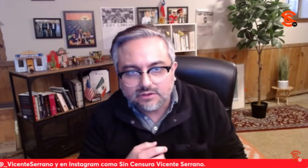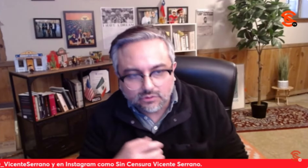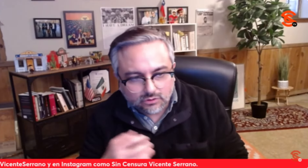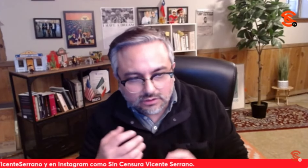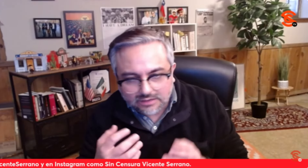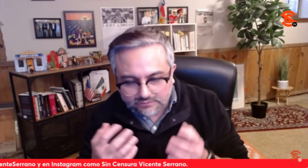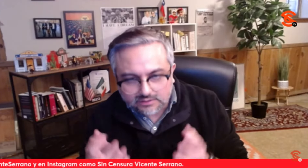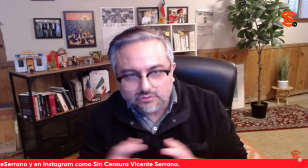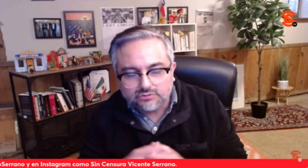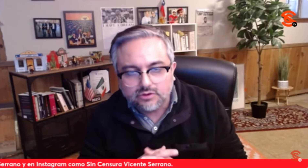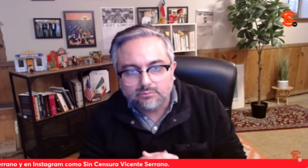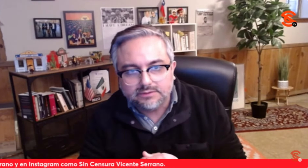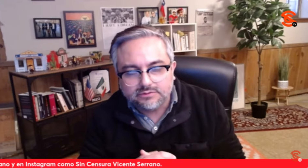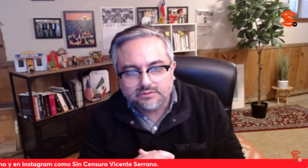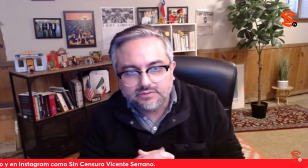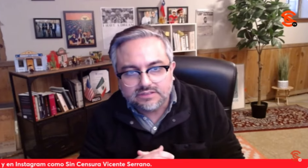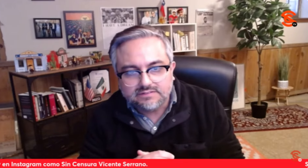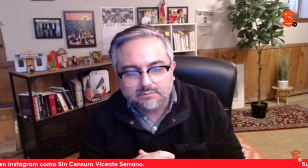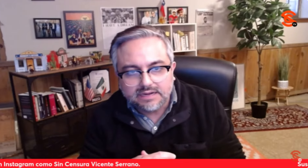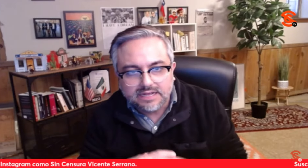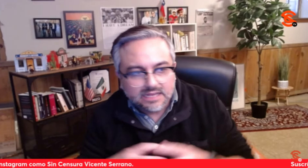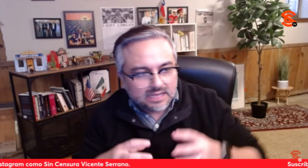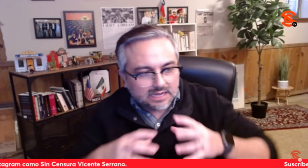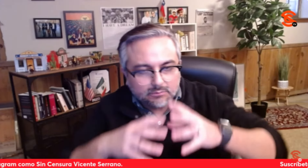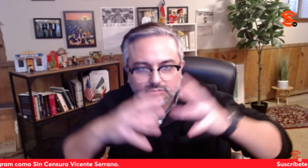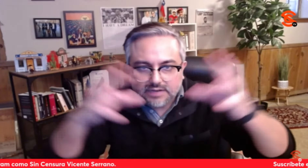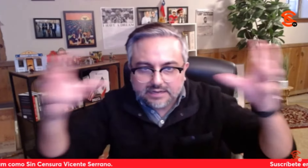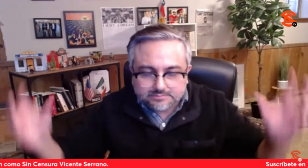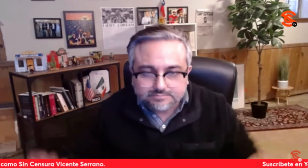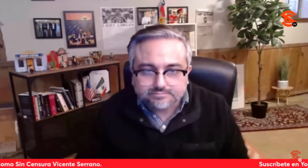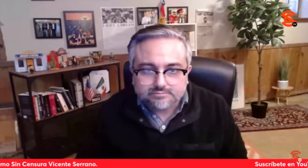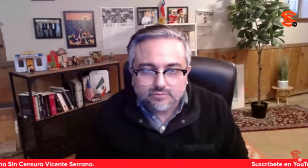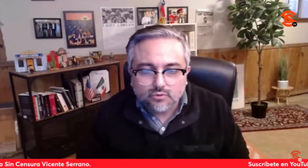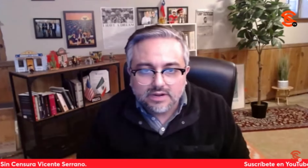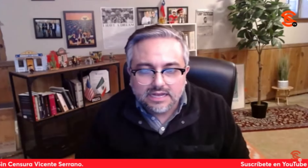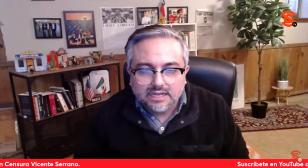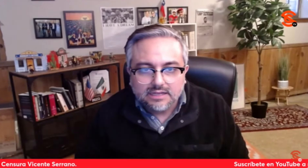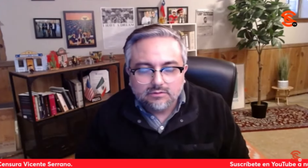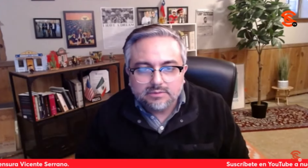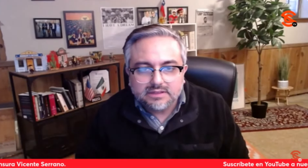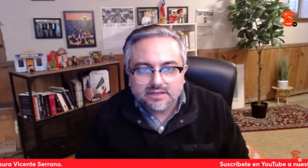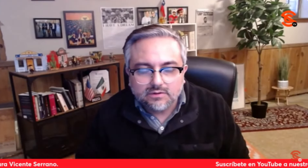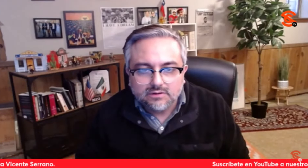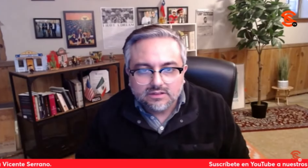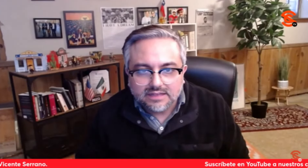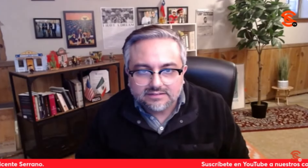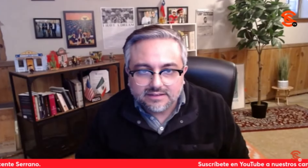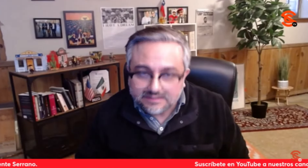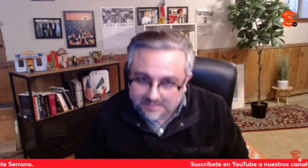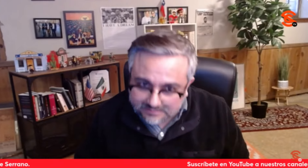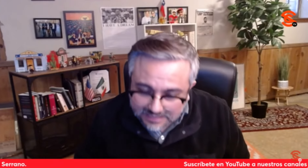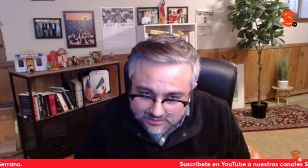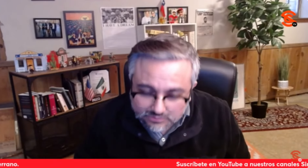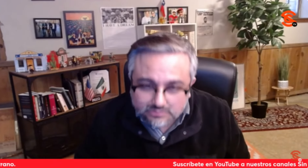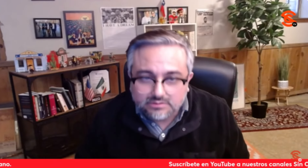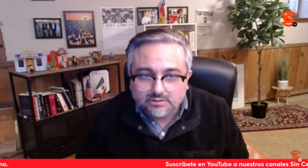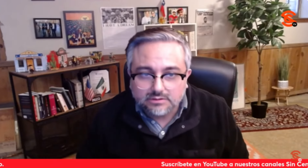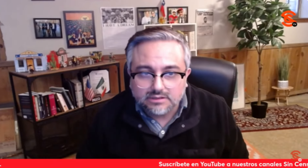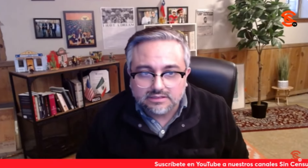rectificó la fake news que compartió este fin de semana al mostrar una un video de hace 10